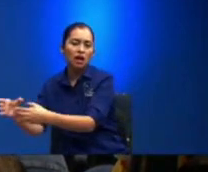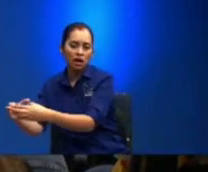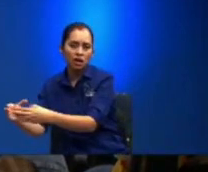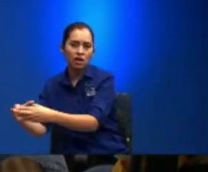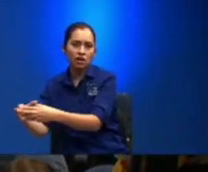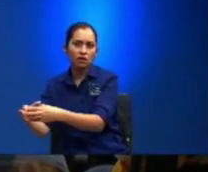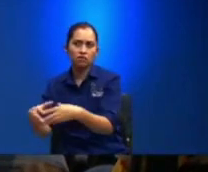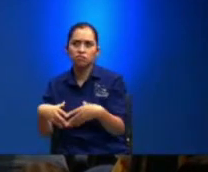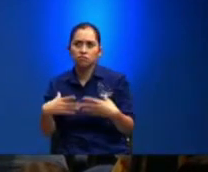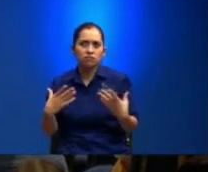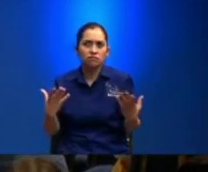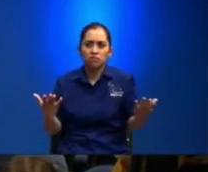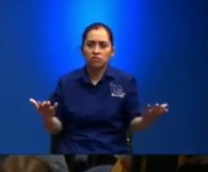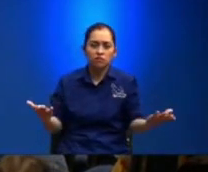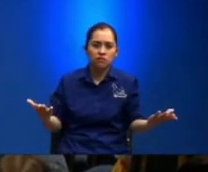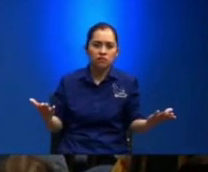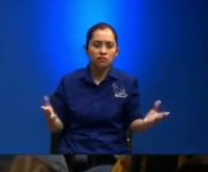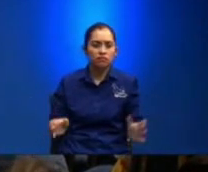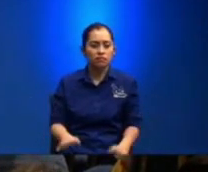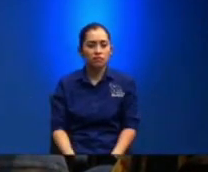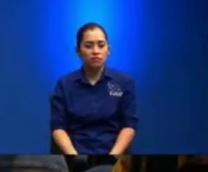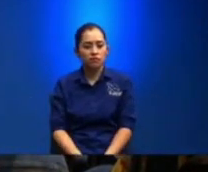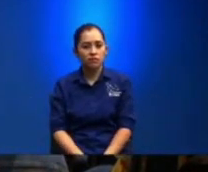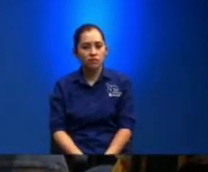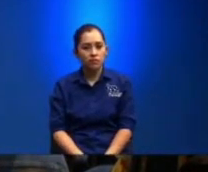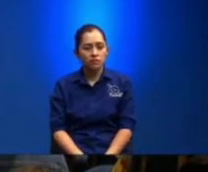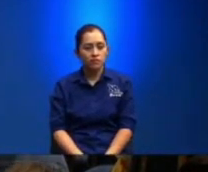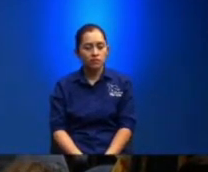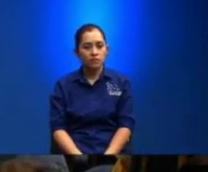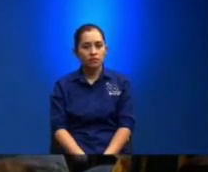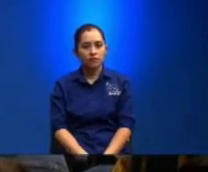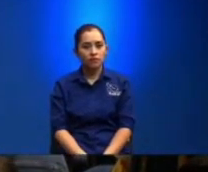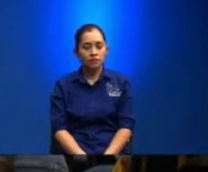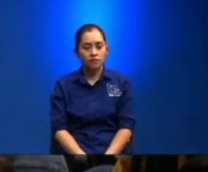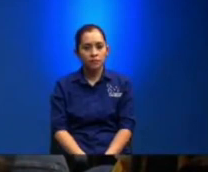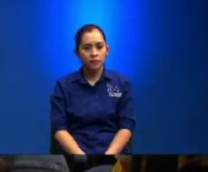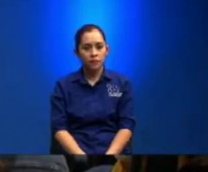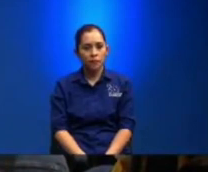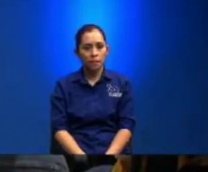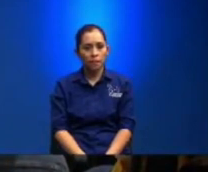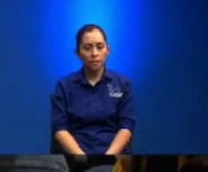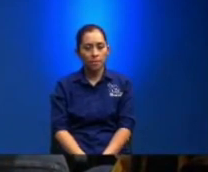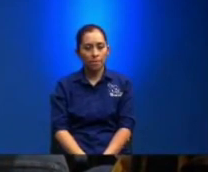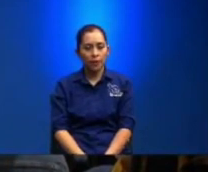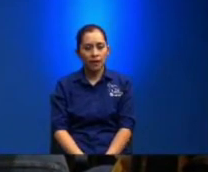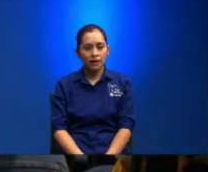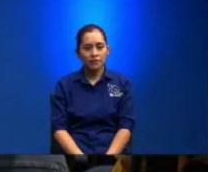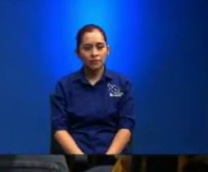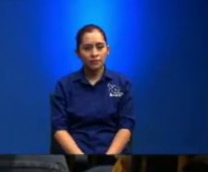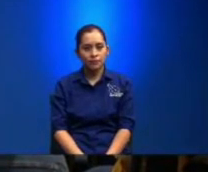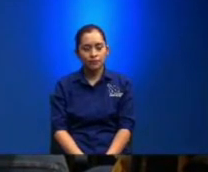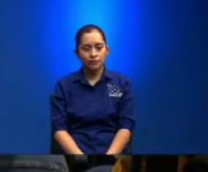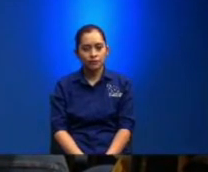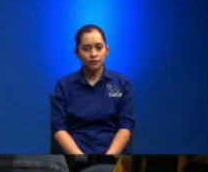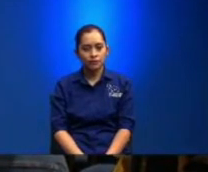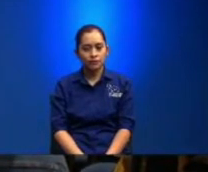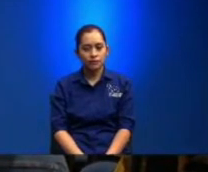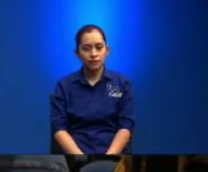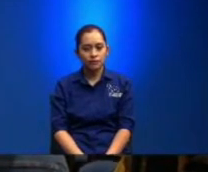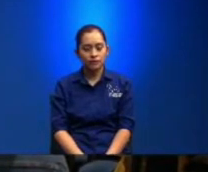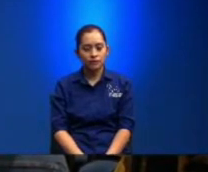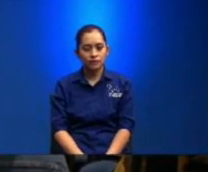si yo soy igual que usted no vos tenés a las nosotros nosotros espías o sandate aquí y sacan por el ratoncito con